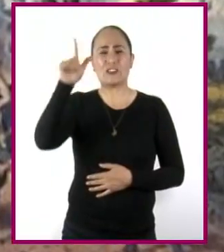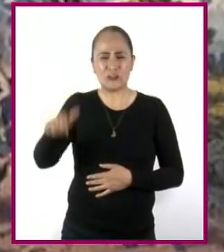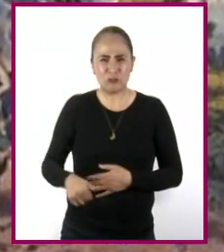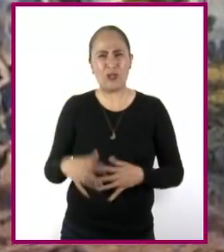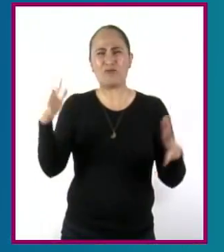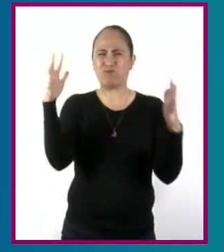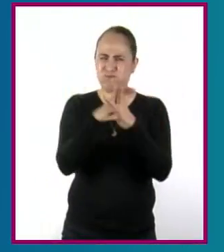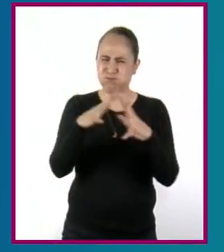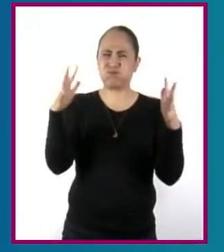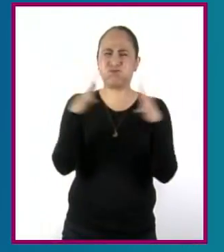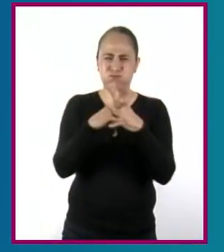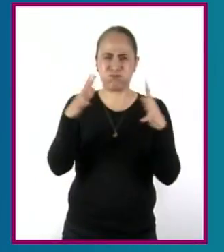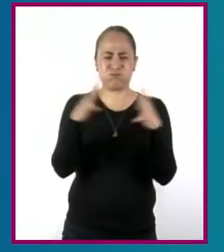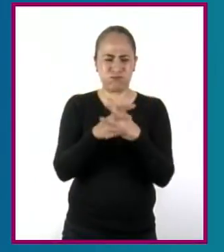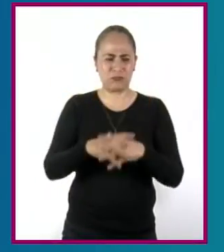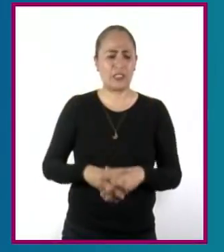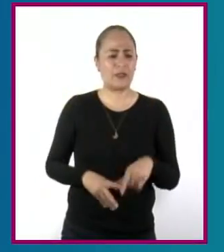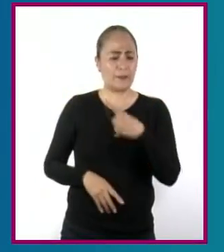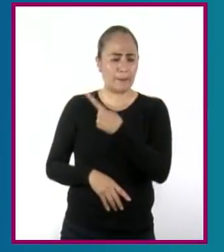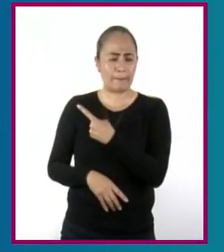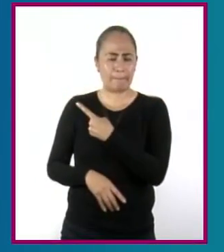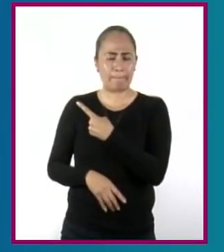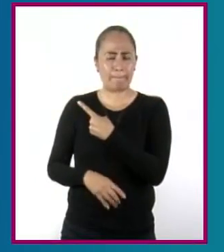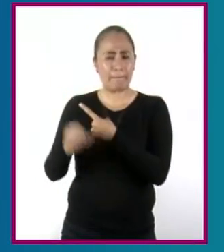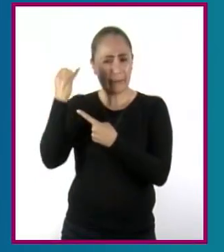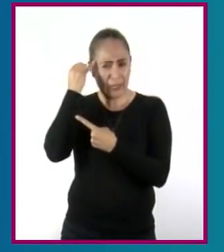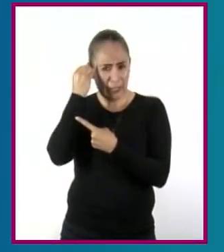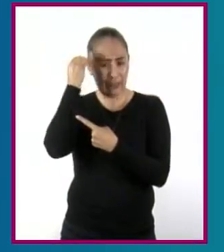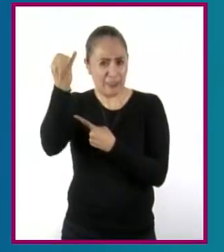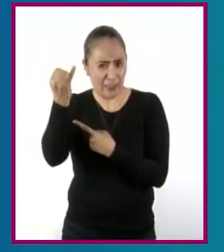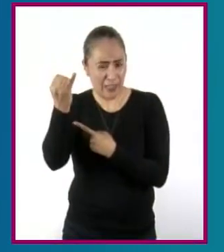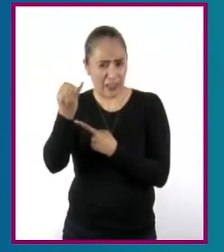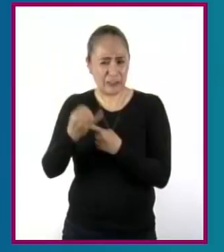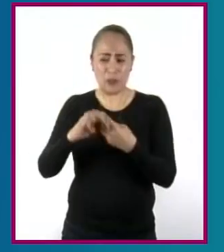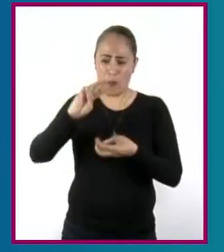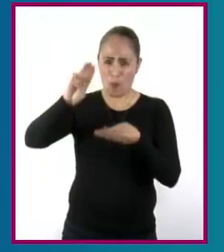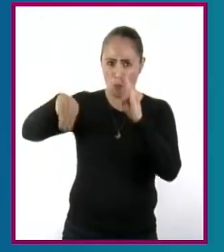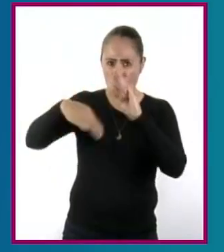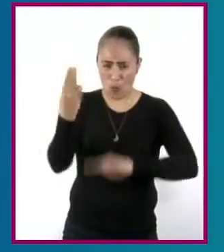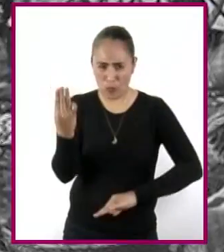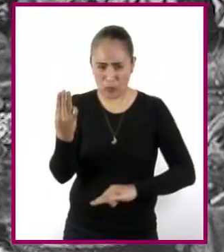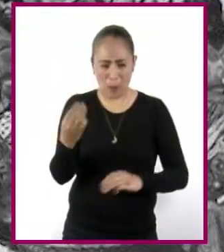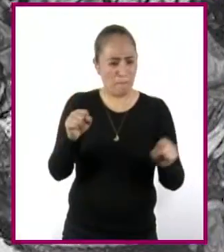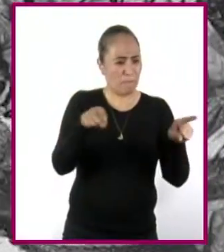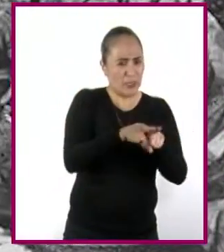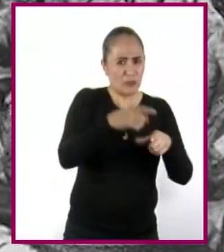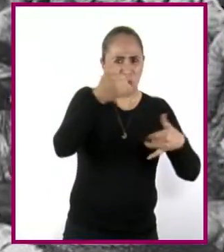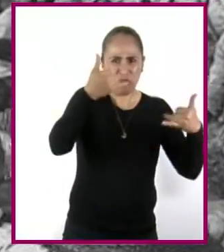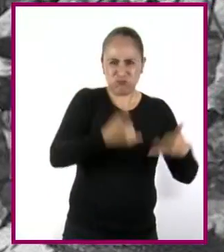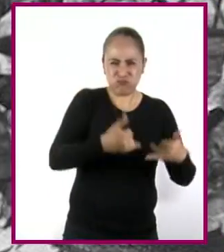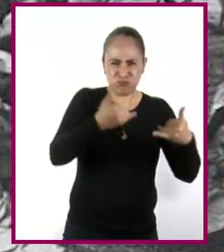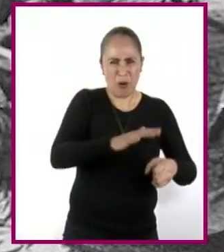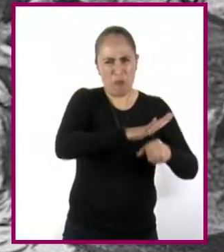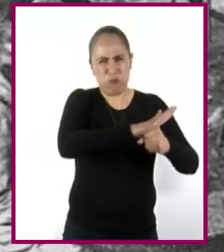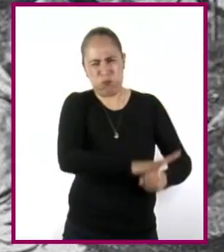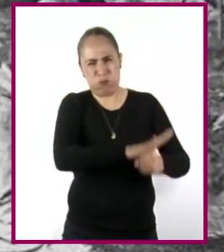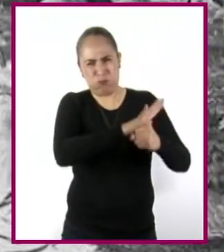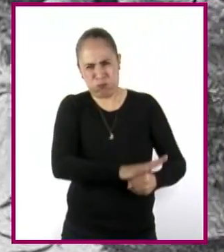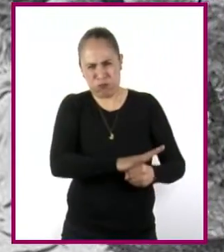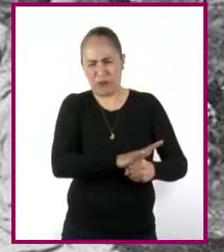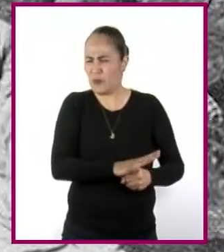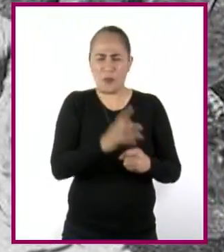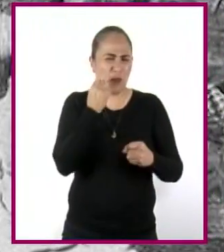invasión. Las ideas libertarias del mundo se mezclaban con las rebeliones siempre reprimidas de